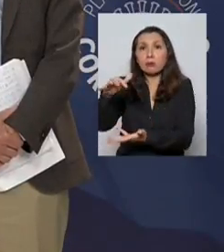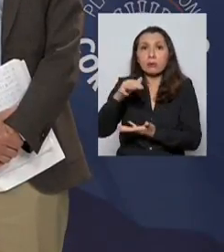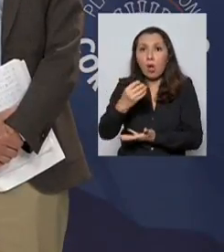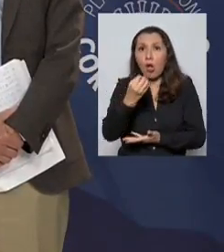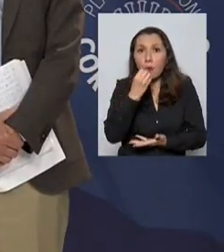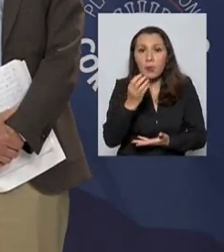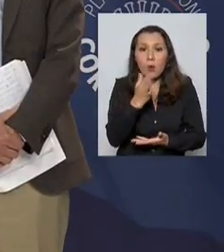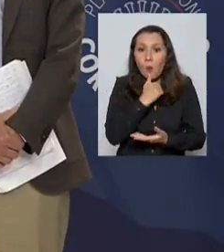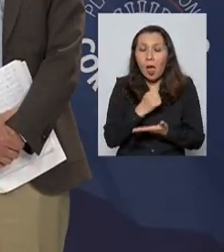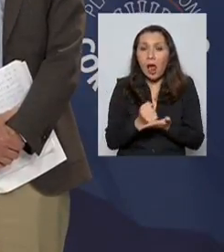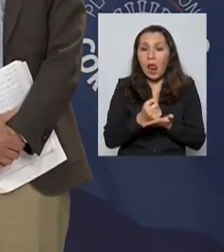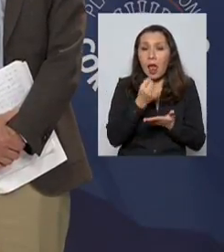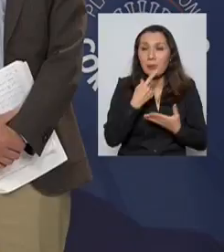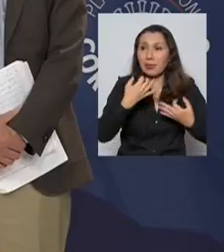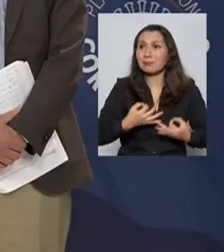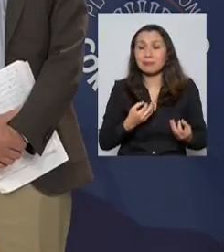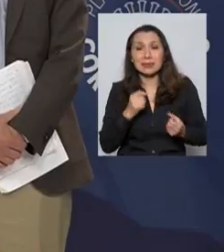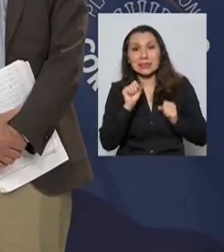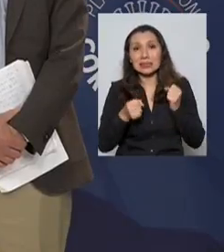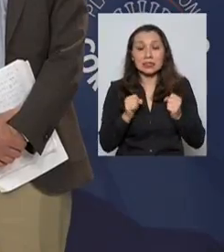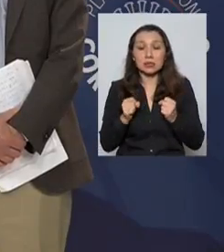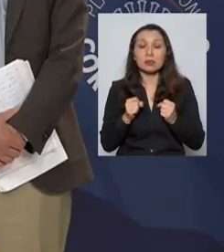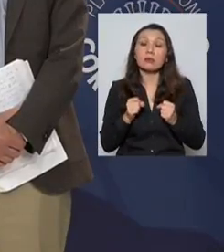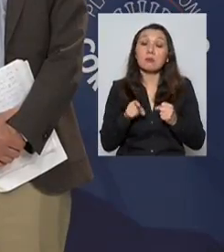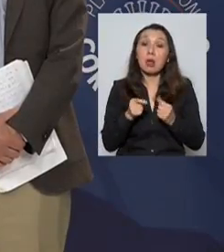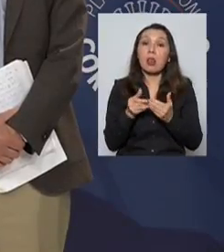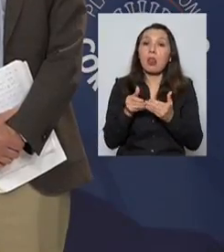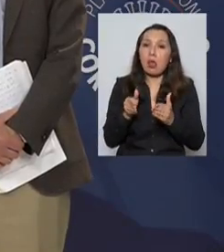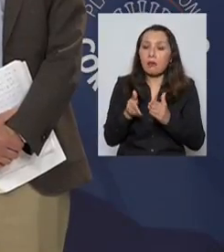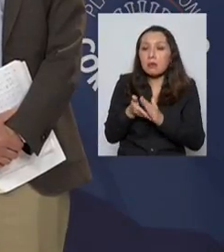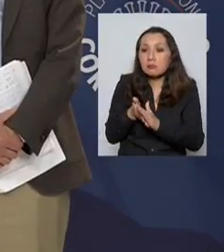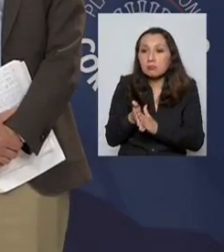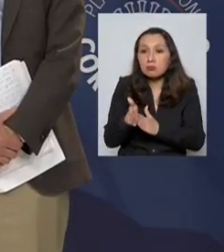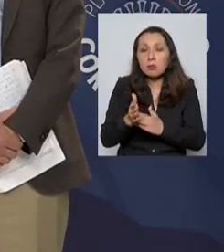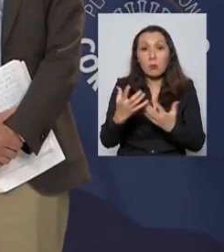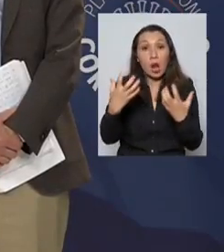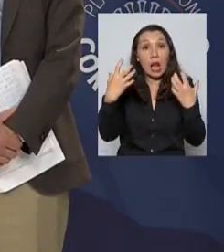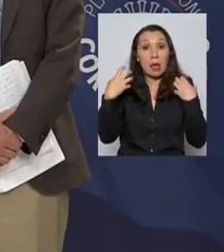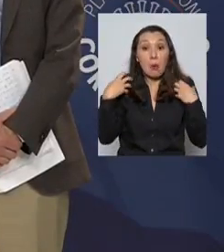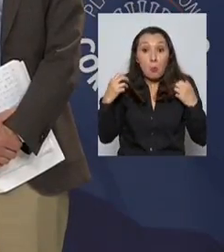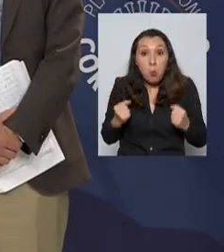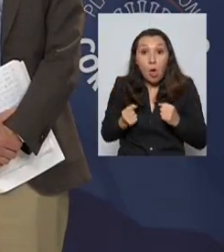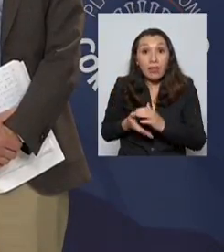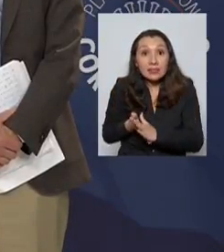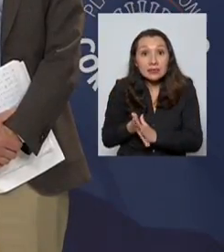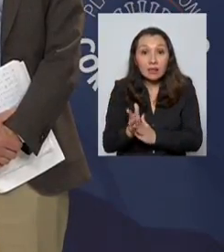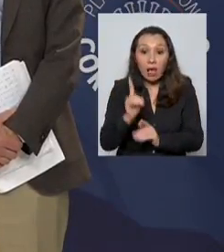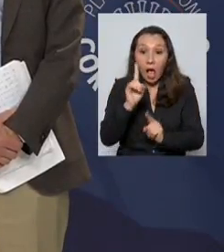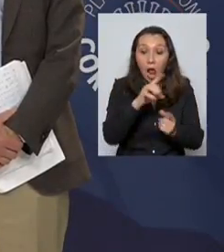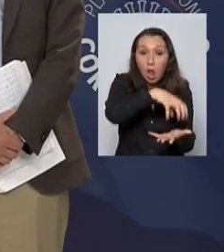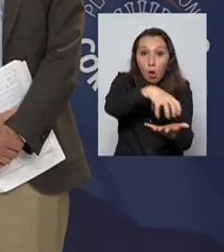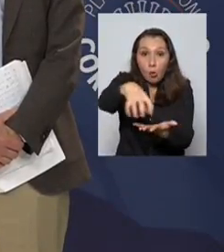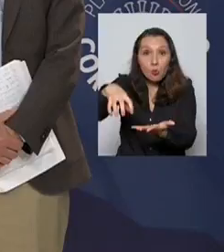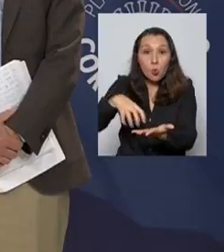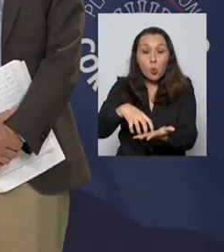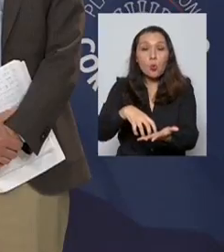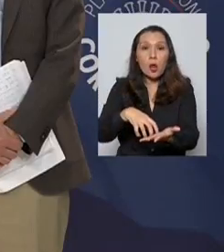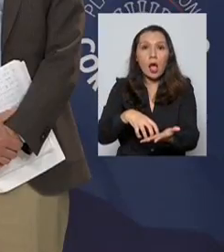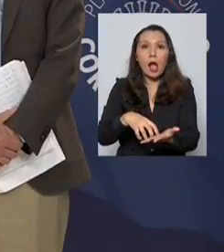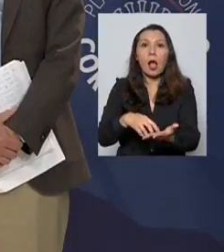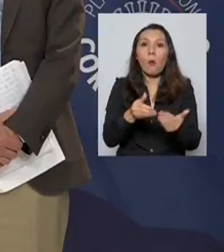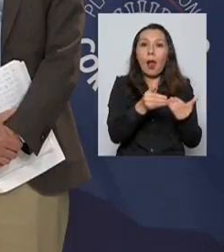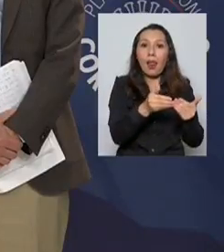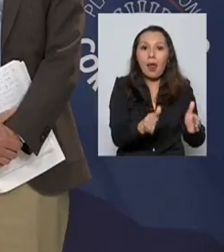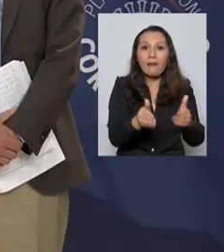alimentos, sus medicamentos, y en ese sentido, con toda la responsabilidad que corresponde a aquellas comunas que se han